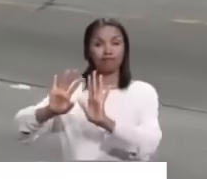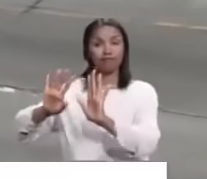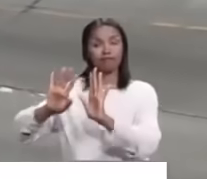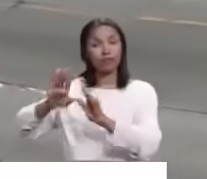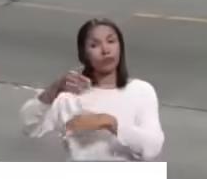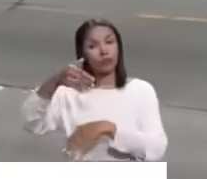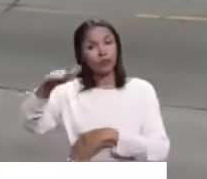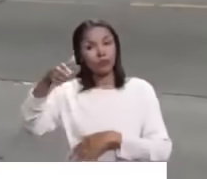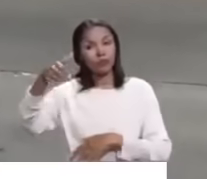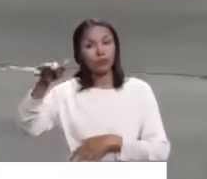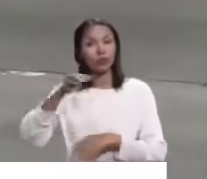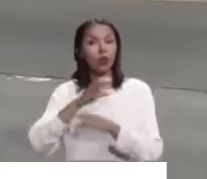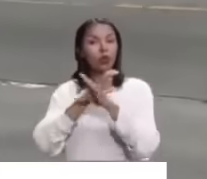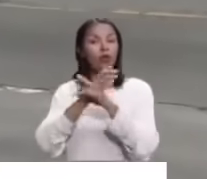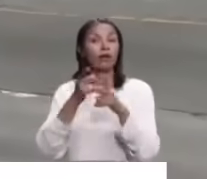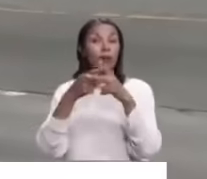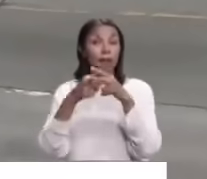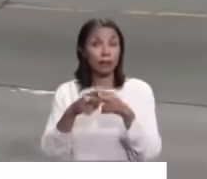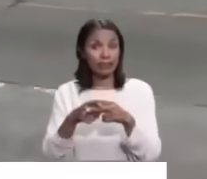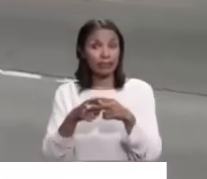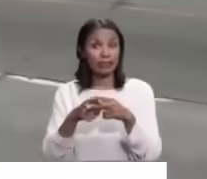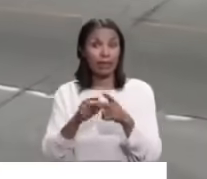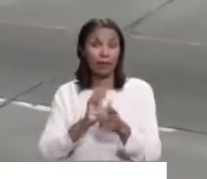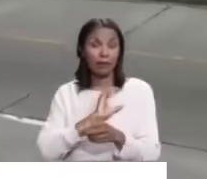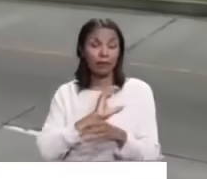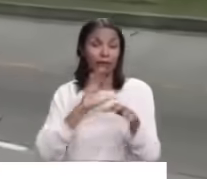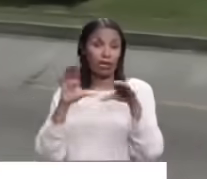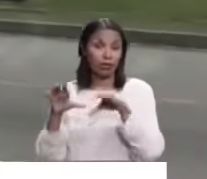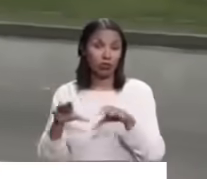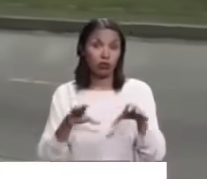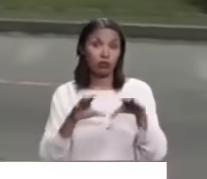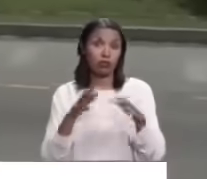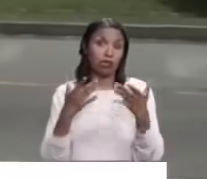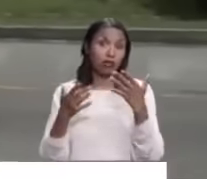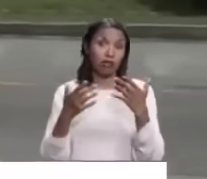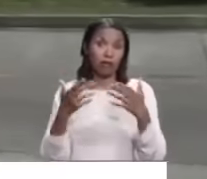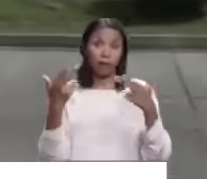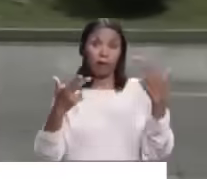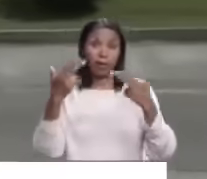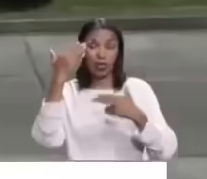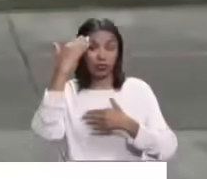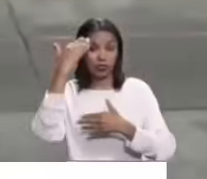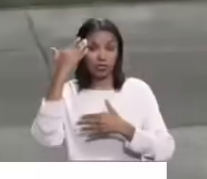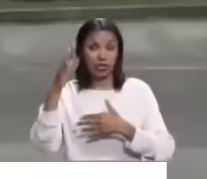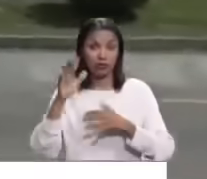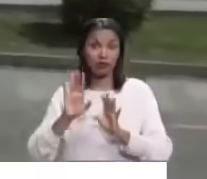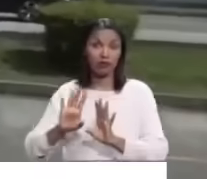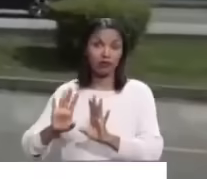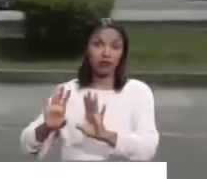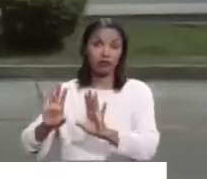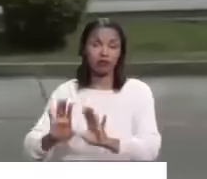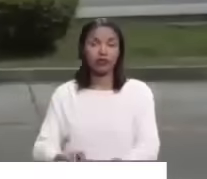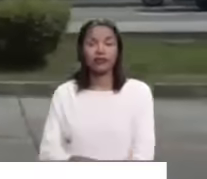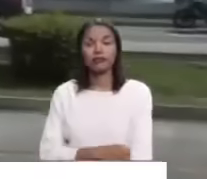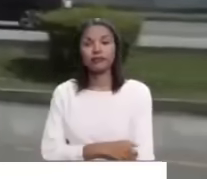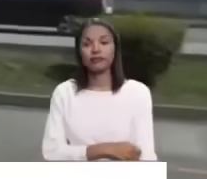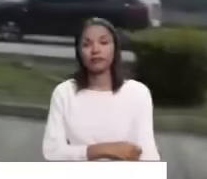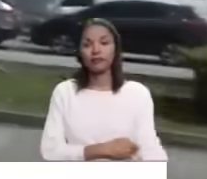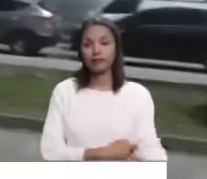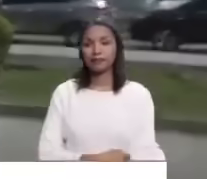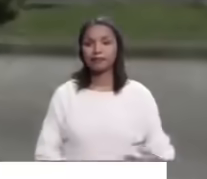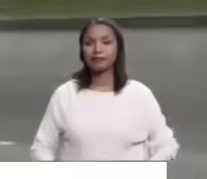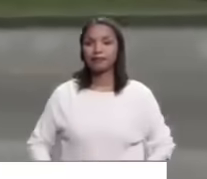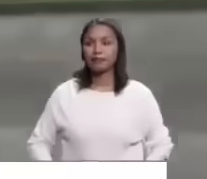repitiendo constantemente, justamente para evitar cualquier peligro que se reporte.